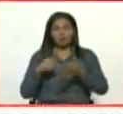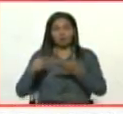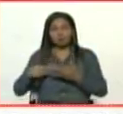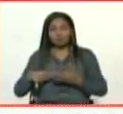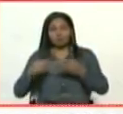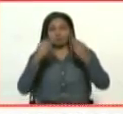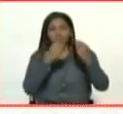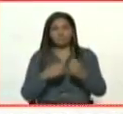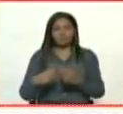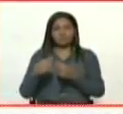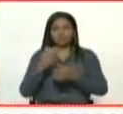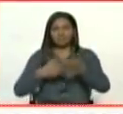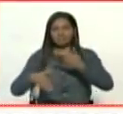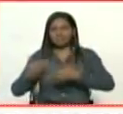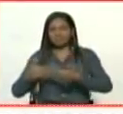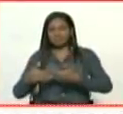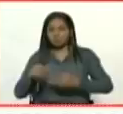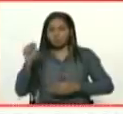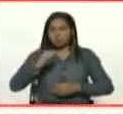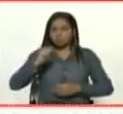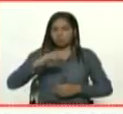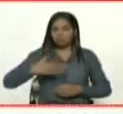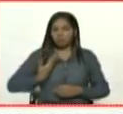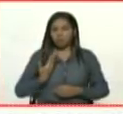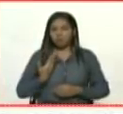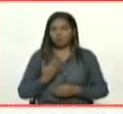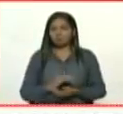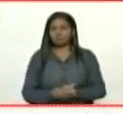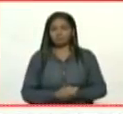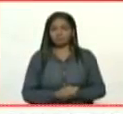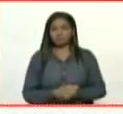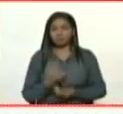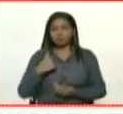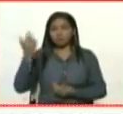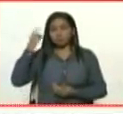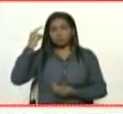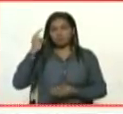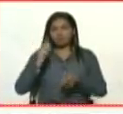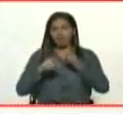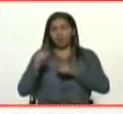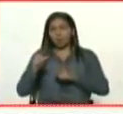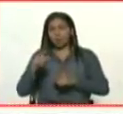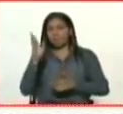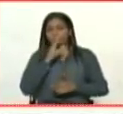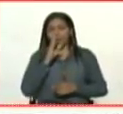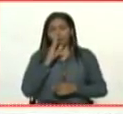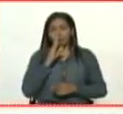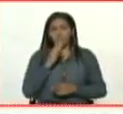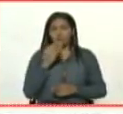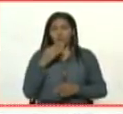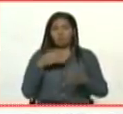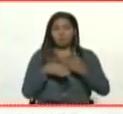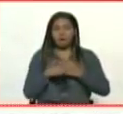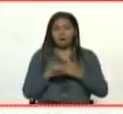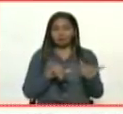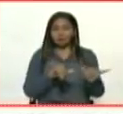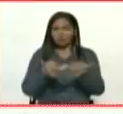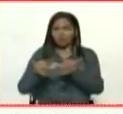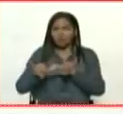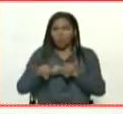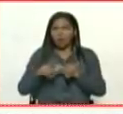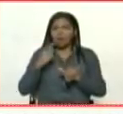servicios financieros. Que sí se puede. Yo sé que muchos otros bancos andan en la misma onda, yo lo